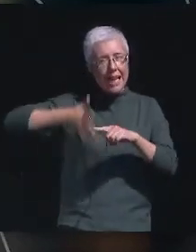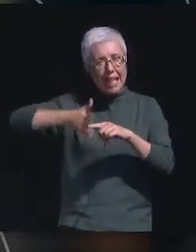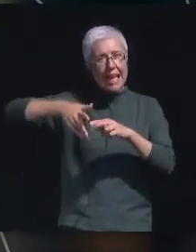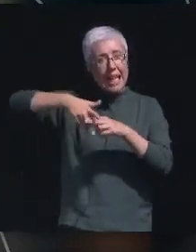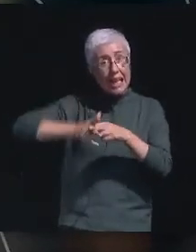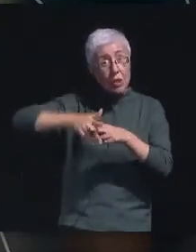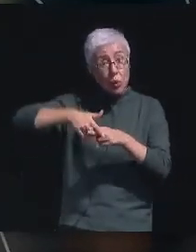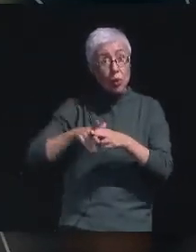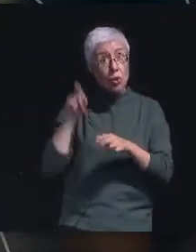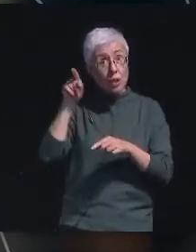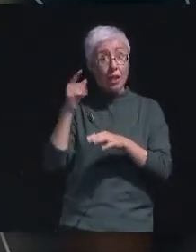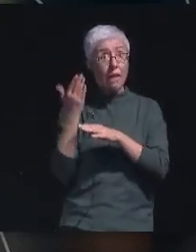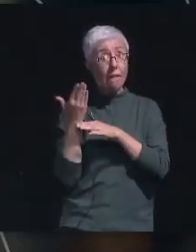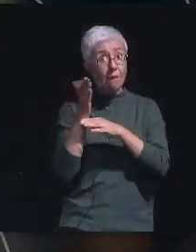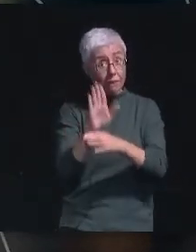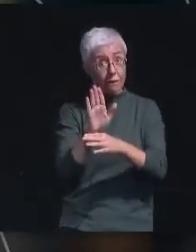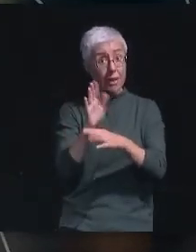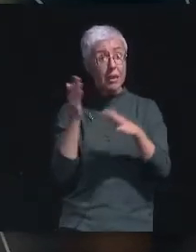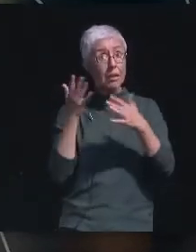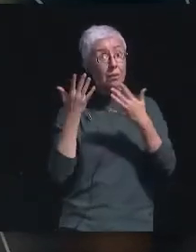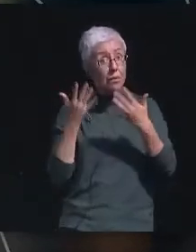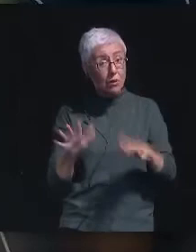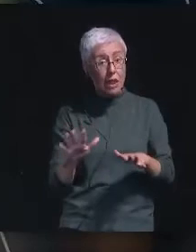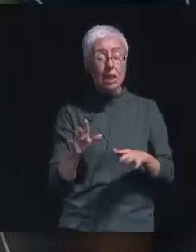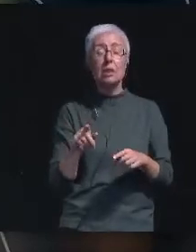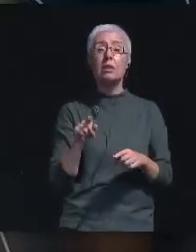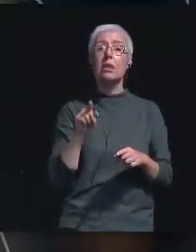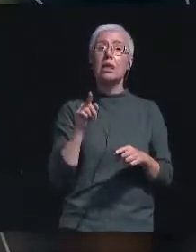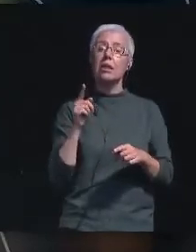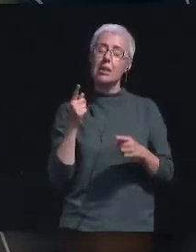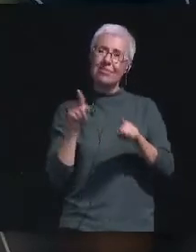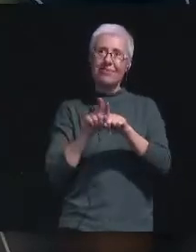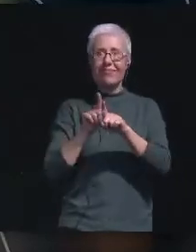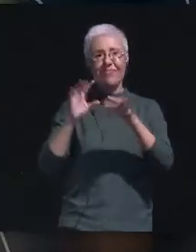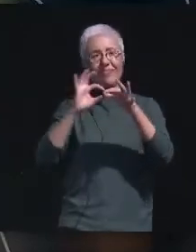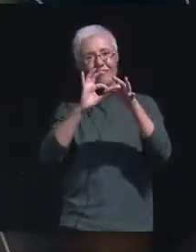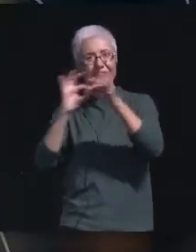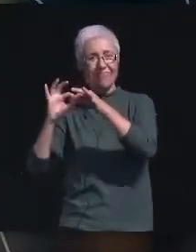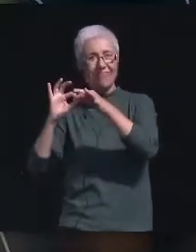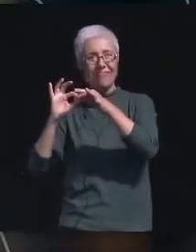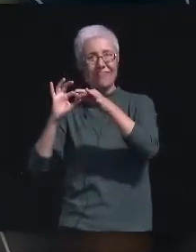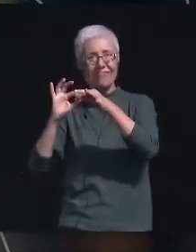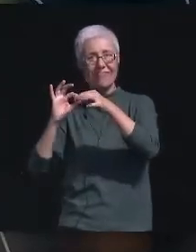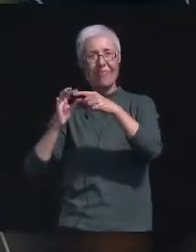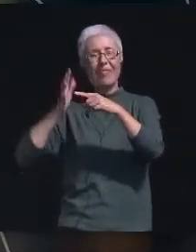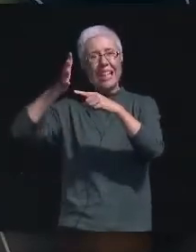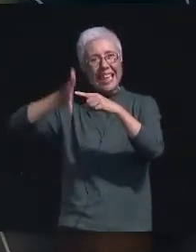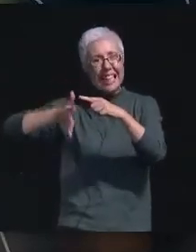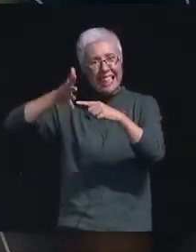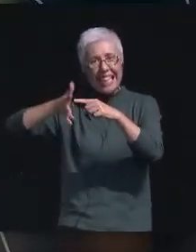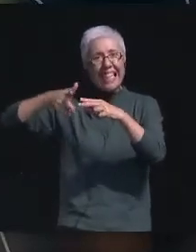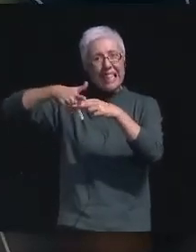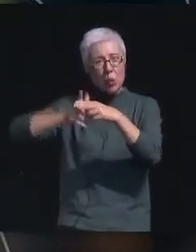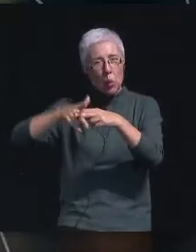ministra ha presentado en algún momento, tienen una parte industrial, digamos los proyectos tractores grandes, nuestros hermanos mayores,